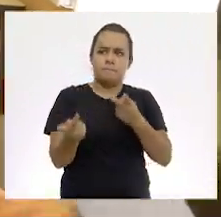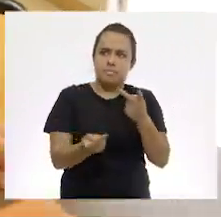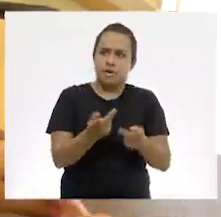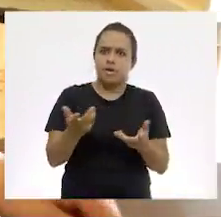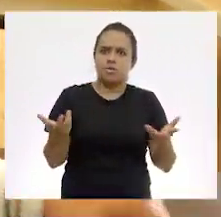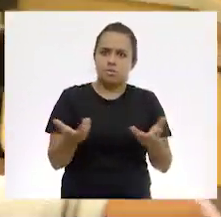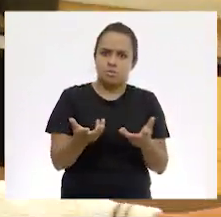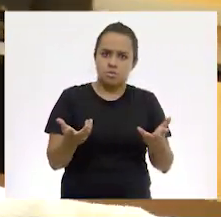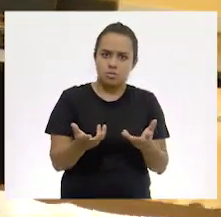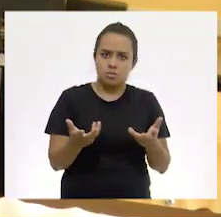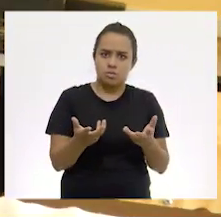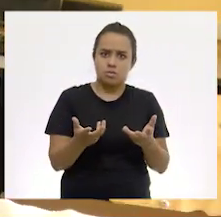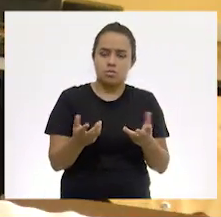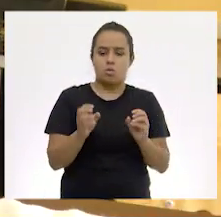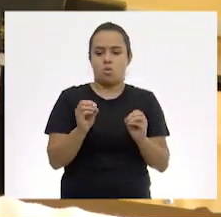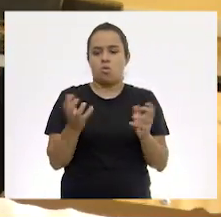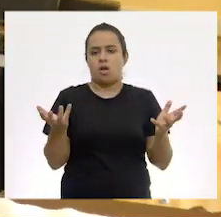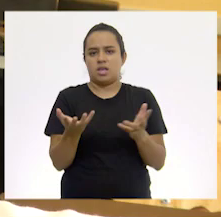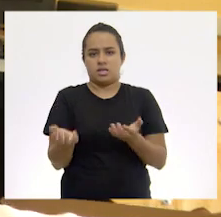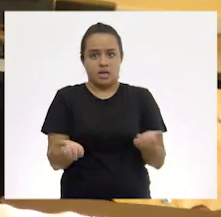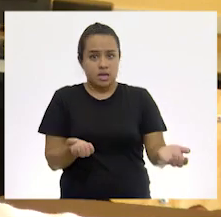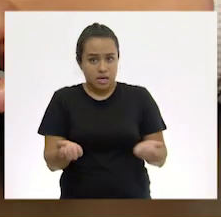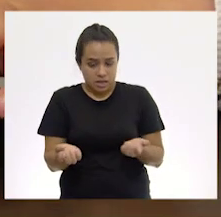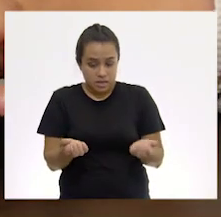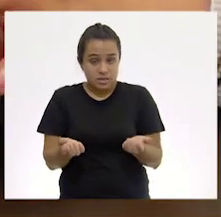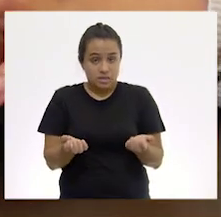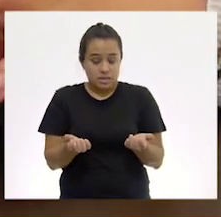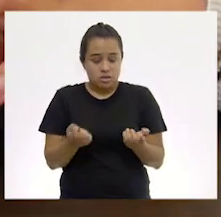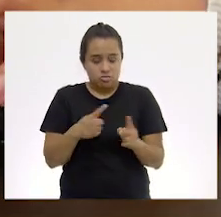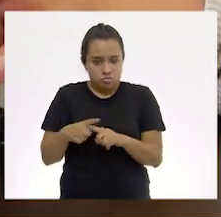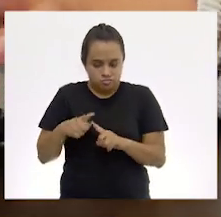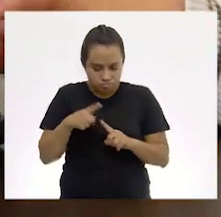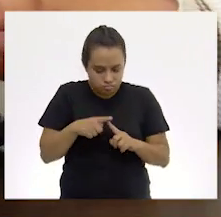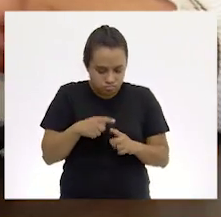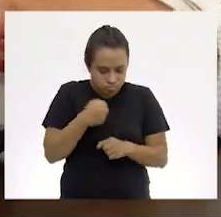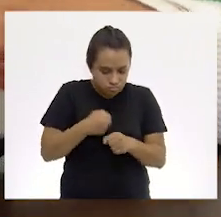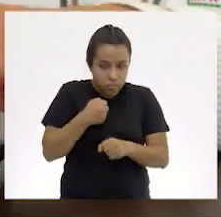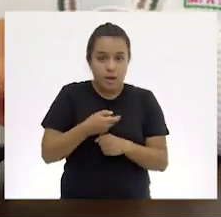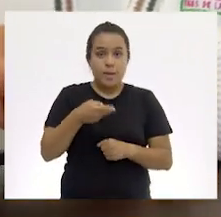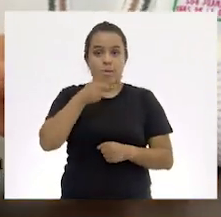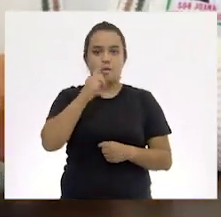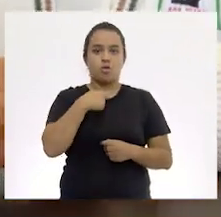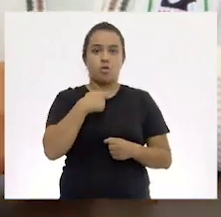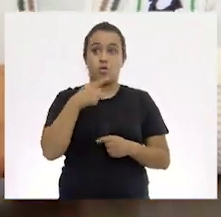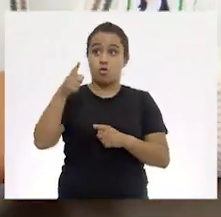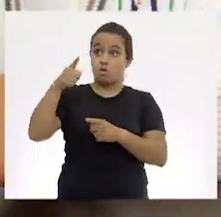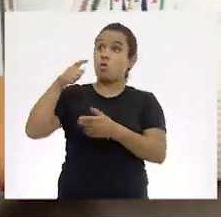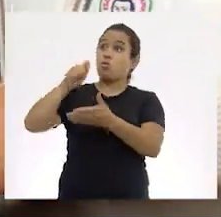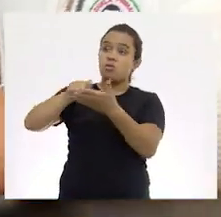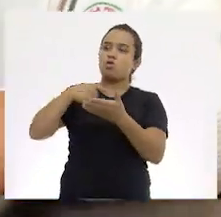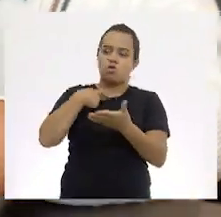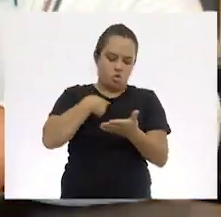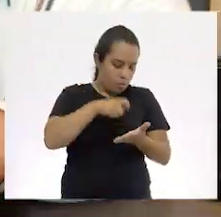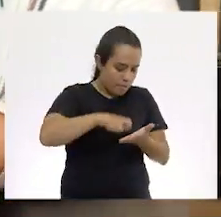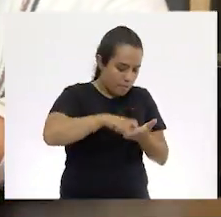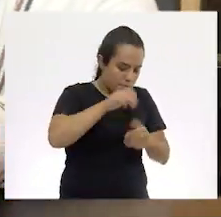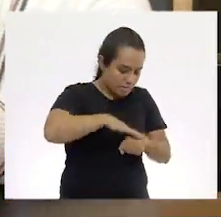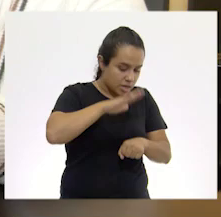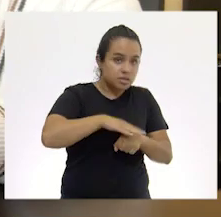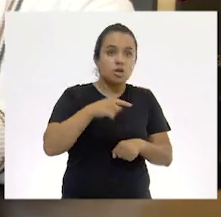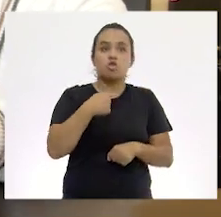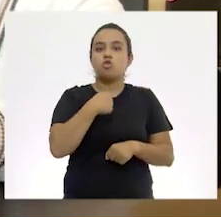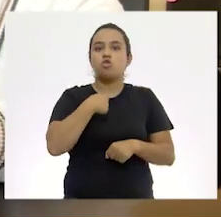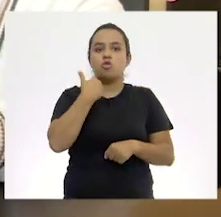así, o haz los ejercicios. Pero al final de cuentas yo escribo más de lo que debería porque quiero aprender